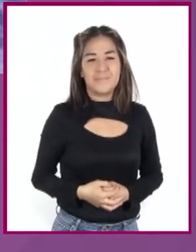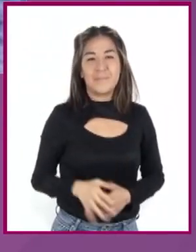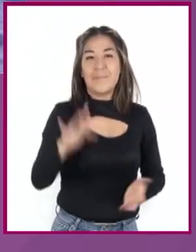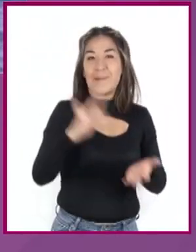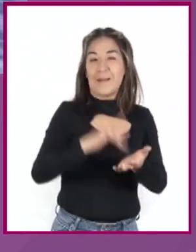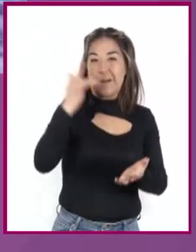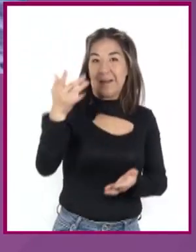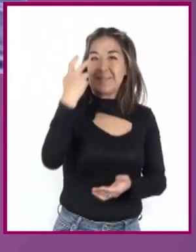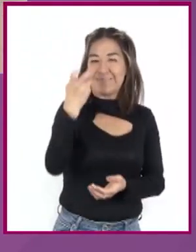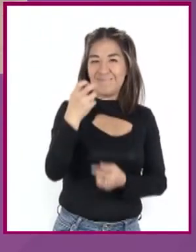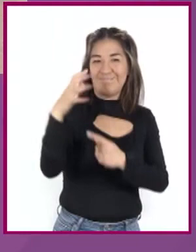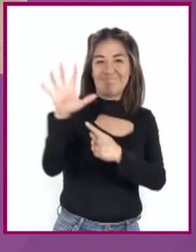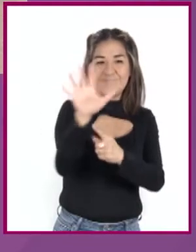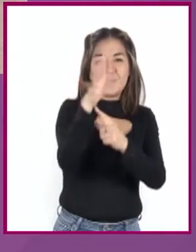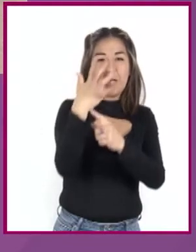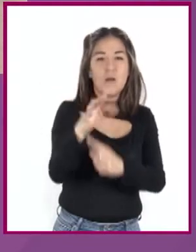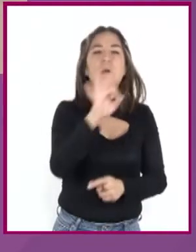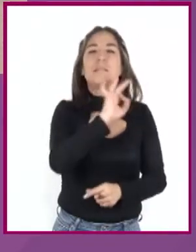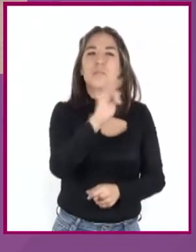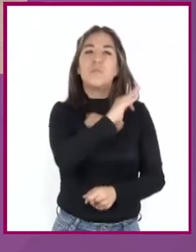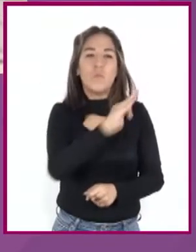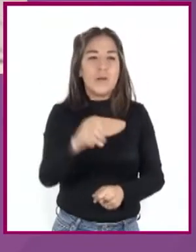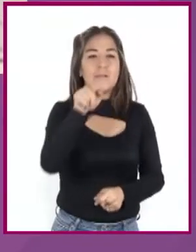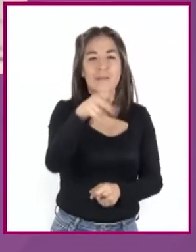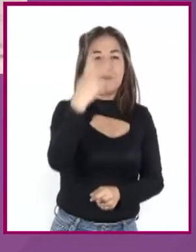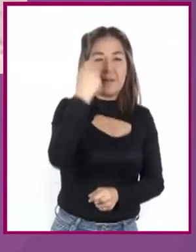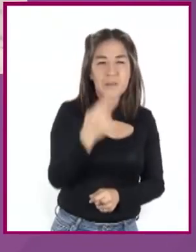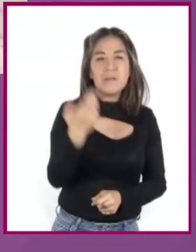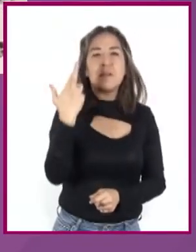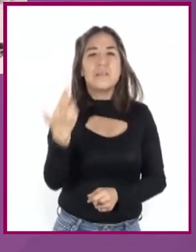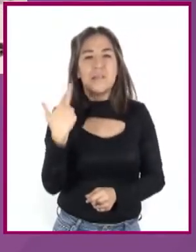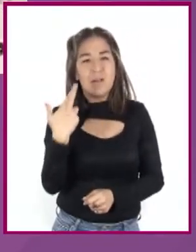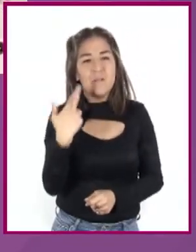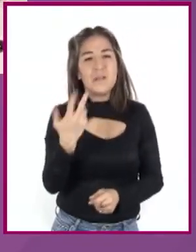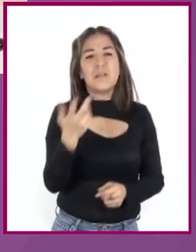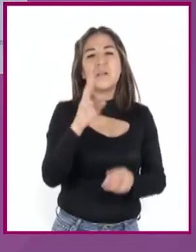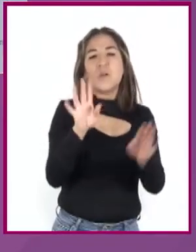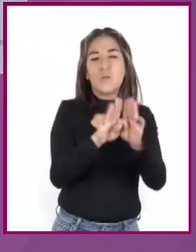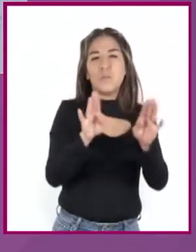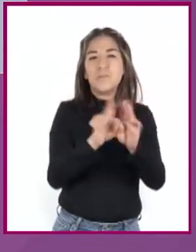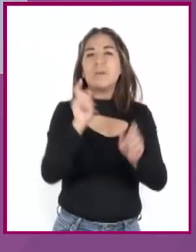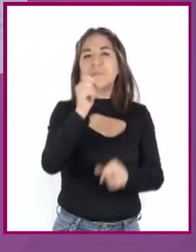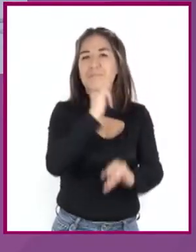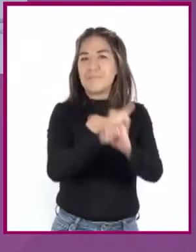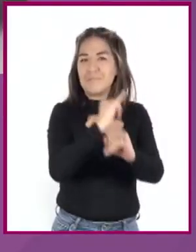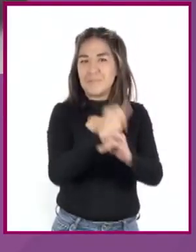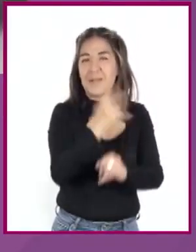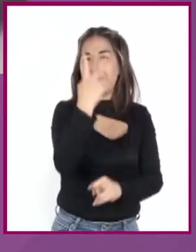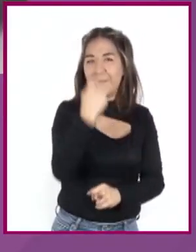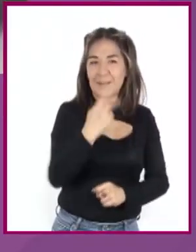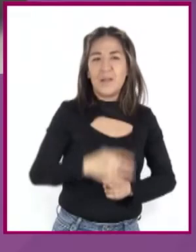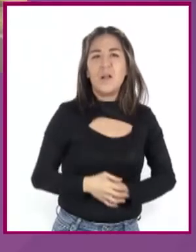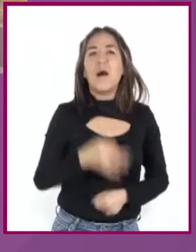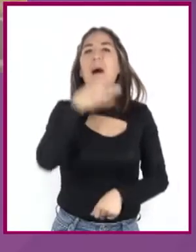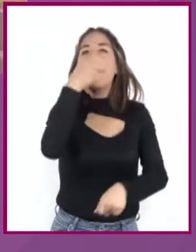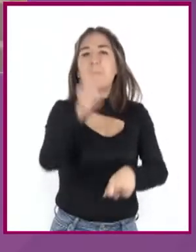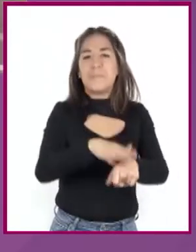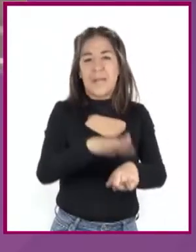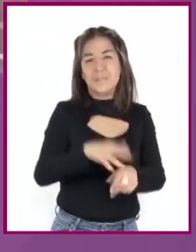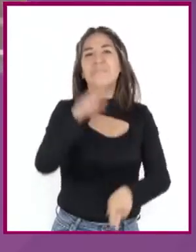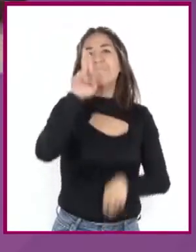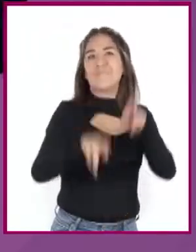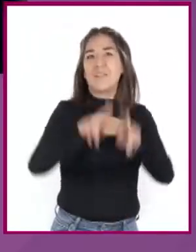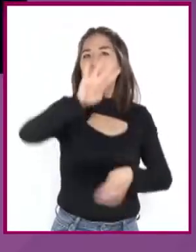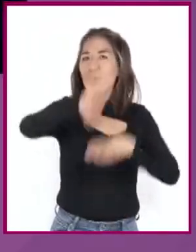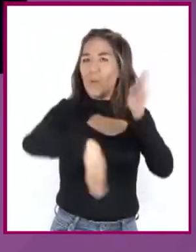Gracias a los satélites es posible que la televisión, la radio, la telefonía y el internet se transmitan a nivel